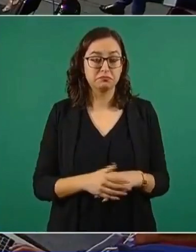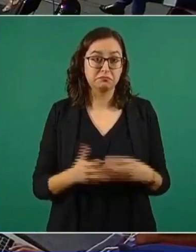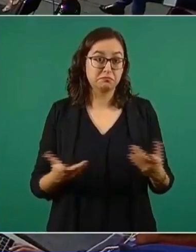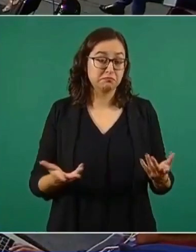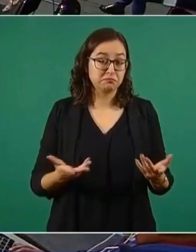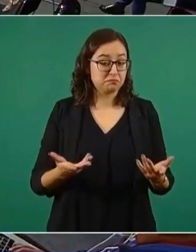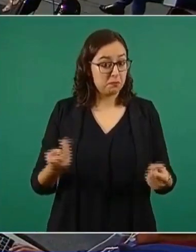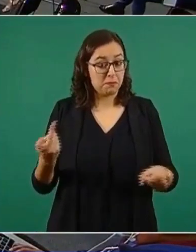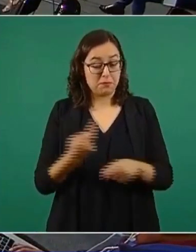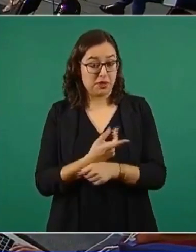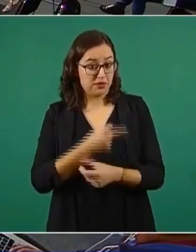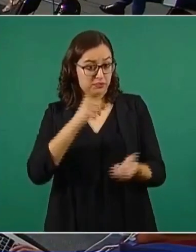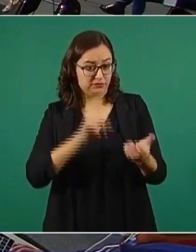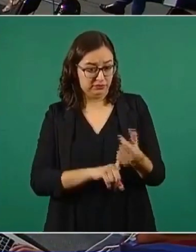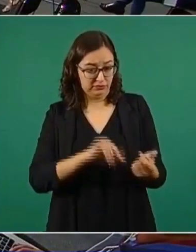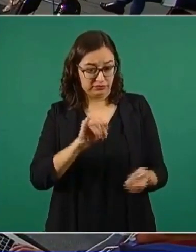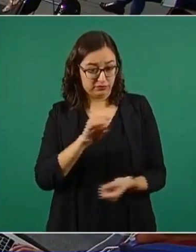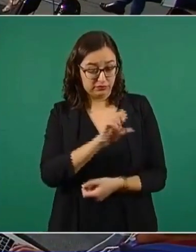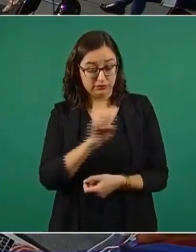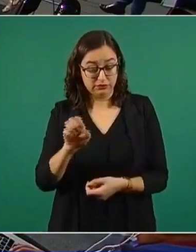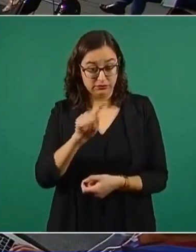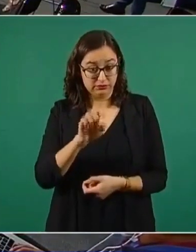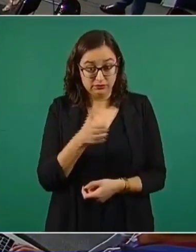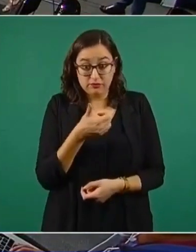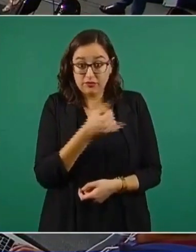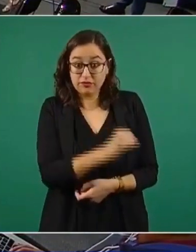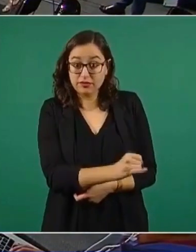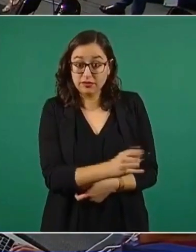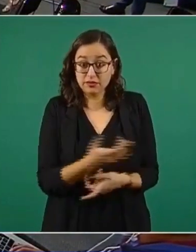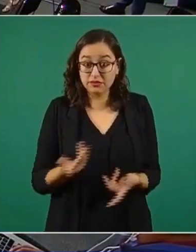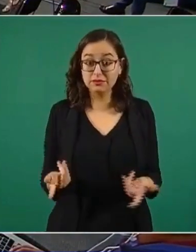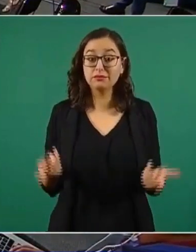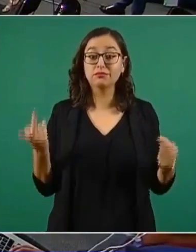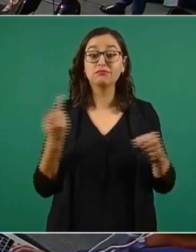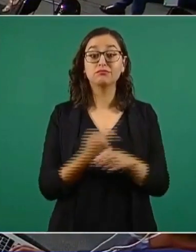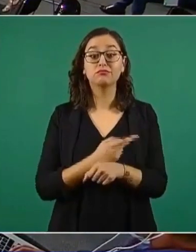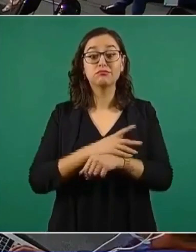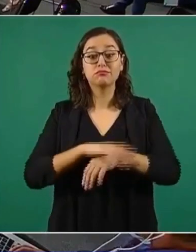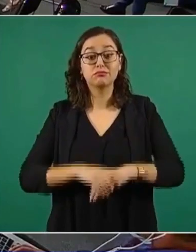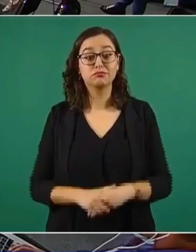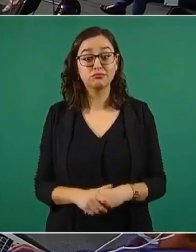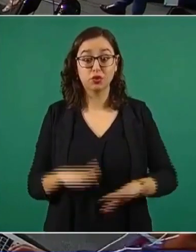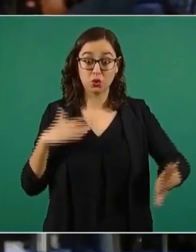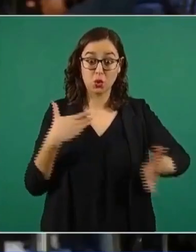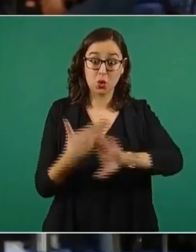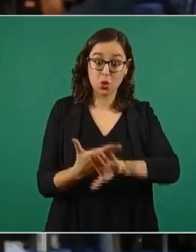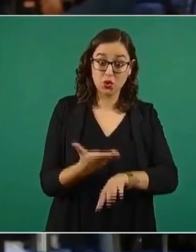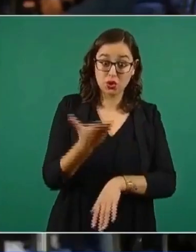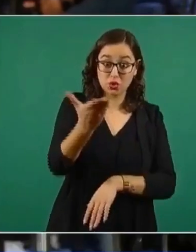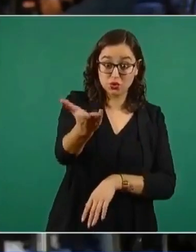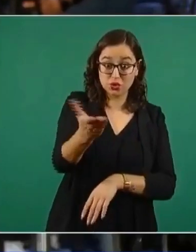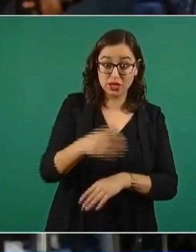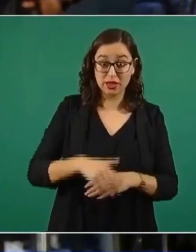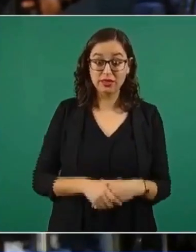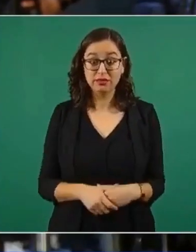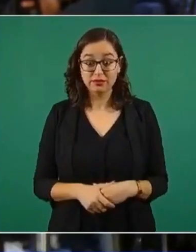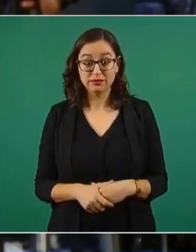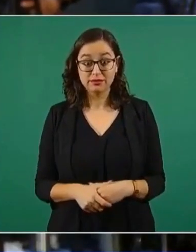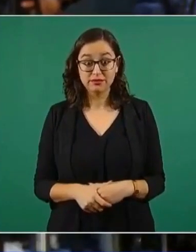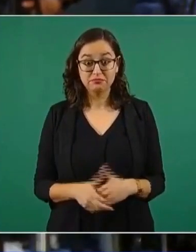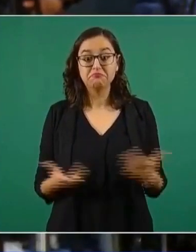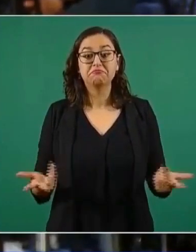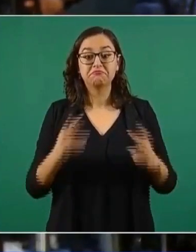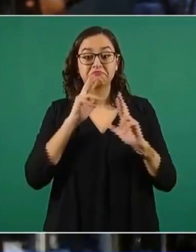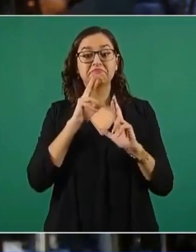al interior del ISSSTE, existe el golpeteo mediático que le responde a